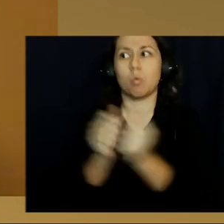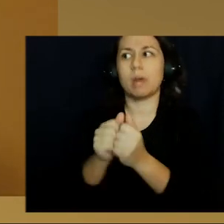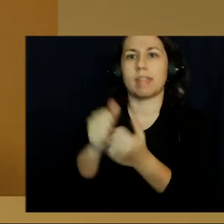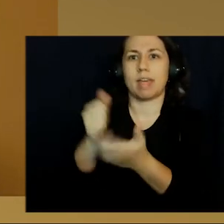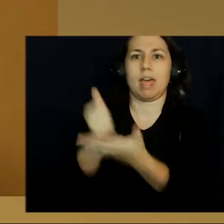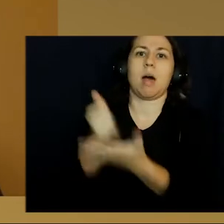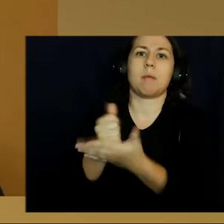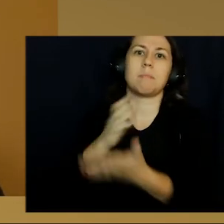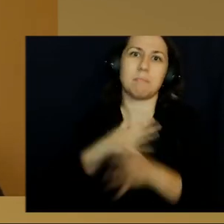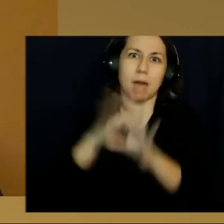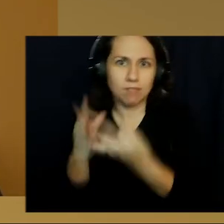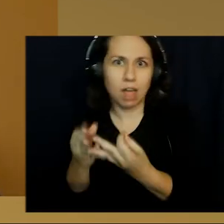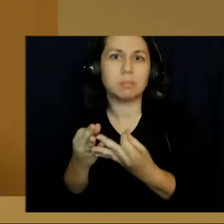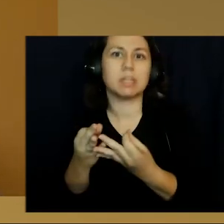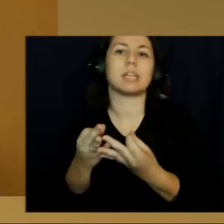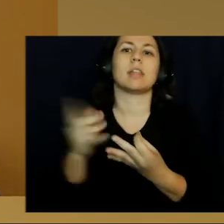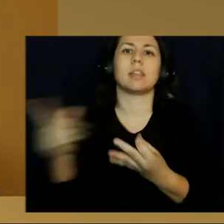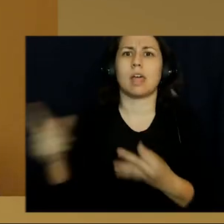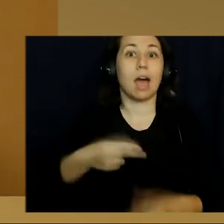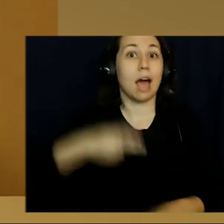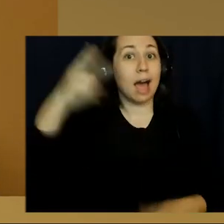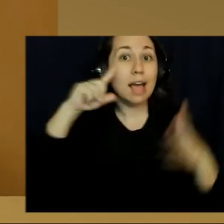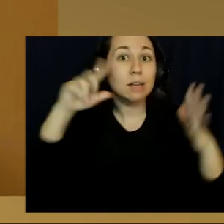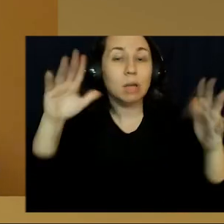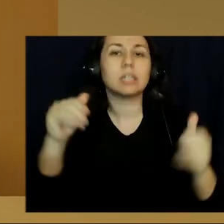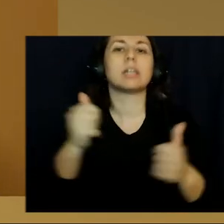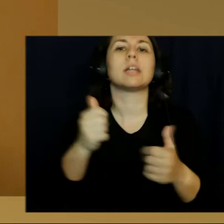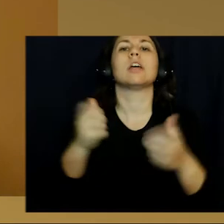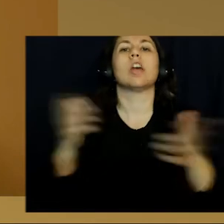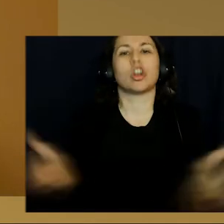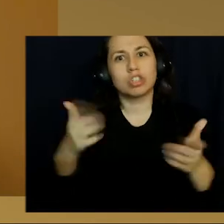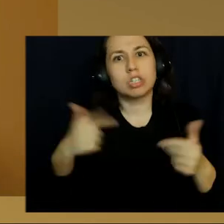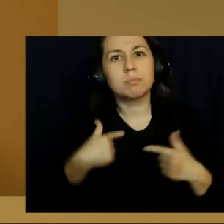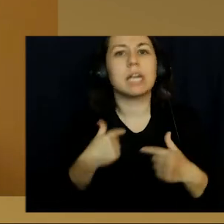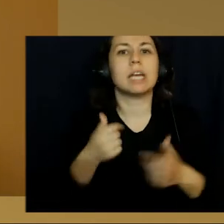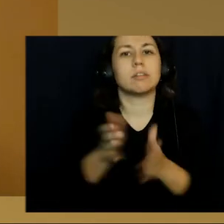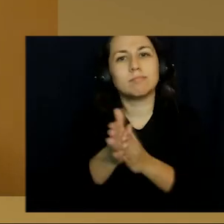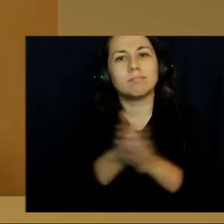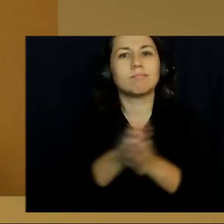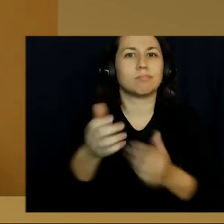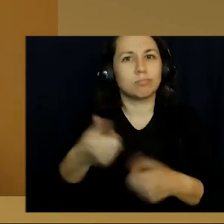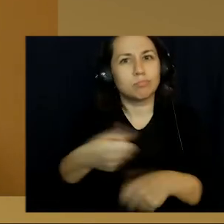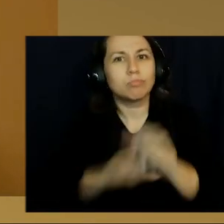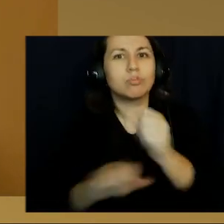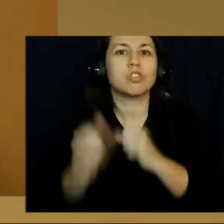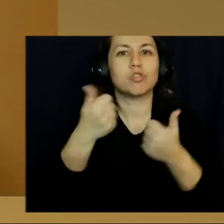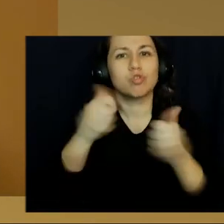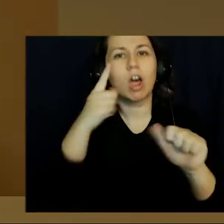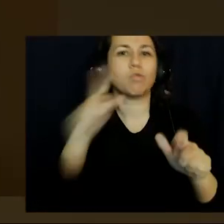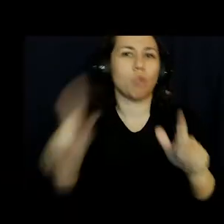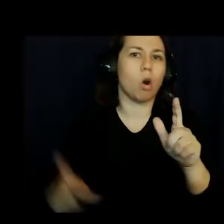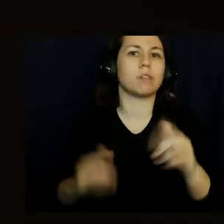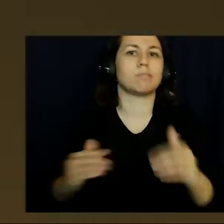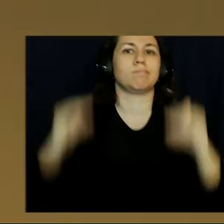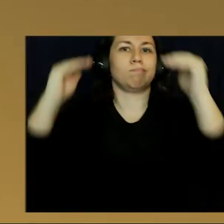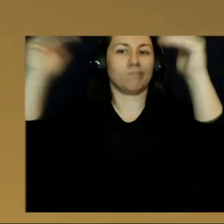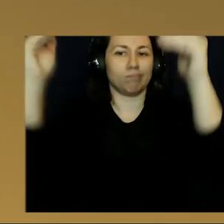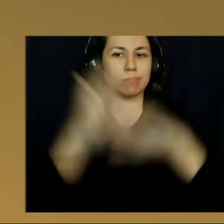al éxito que tengo hoy, que también es gracias a mis familiares. Tienen altas expectativas para mí y me animan a siempre